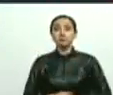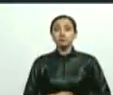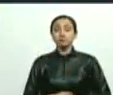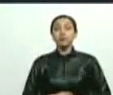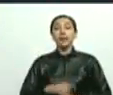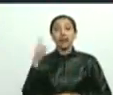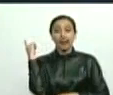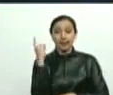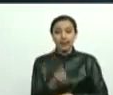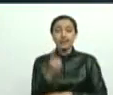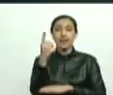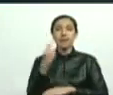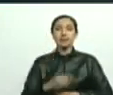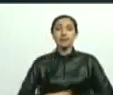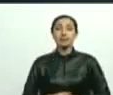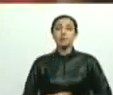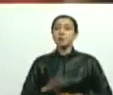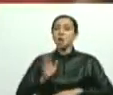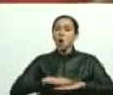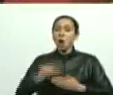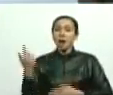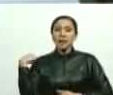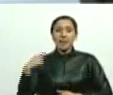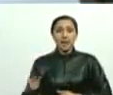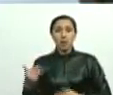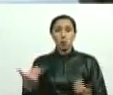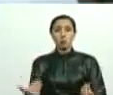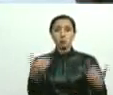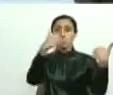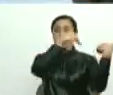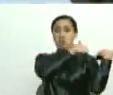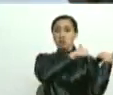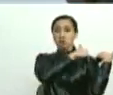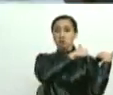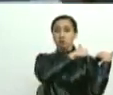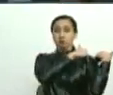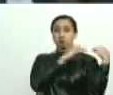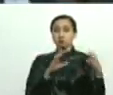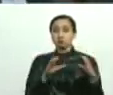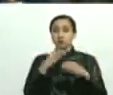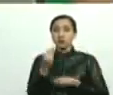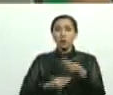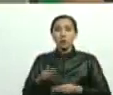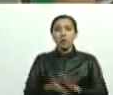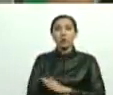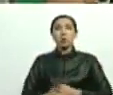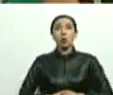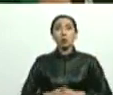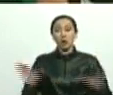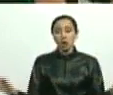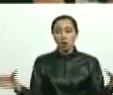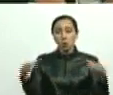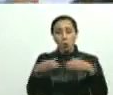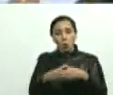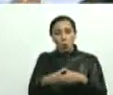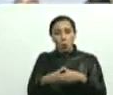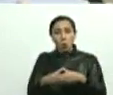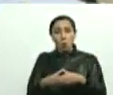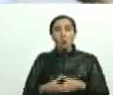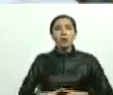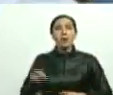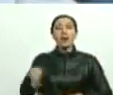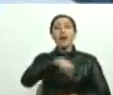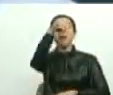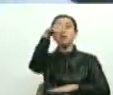exigentes, porque tener un cargo en la dirección nacional, en el Consejo Político Nacional, o